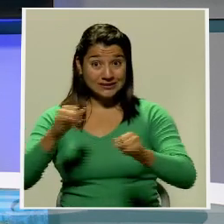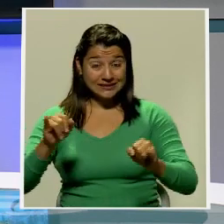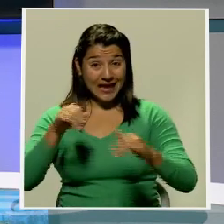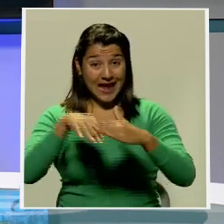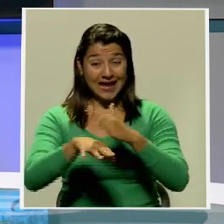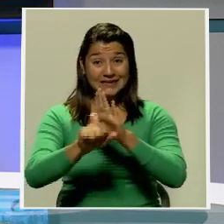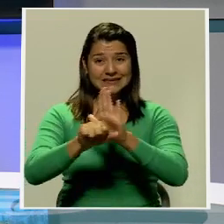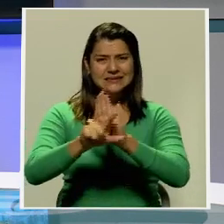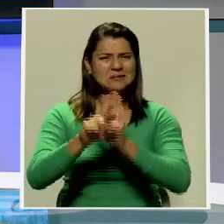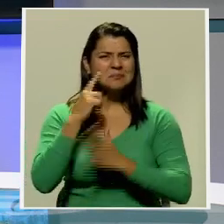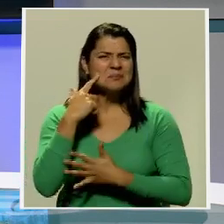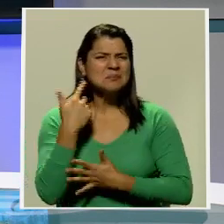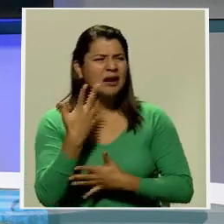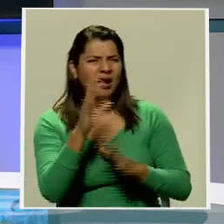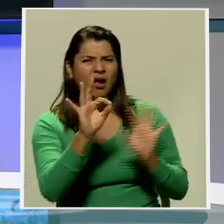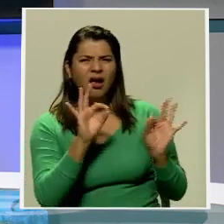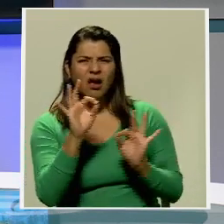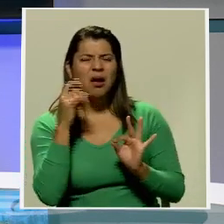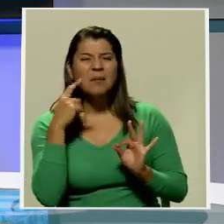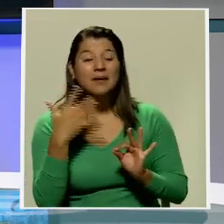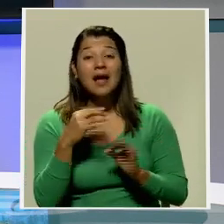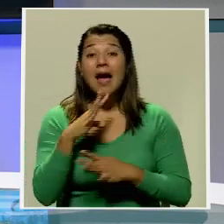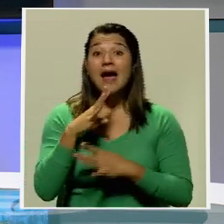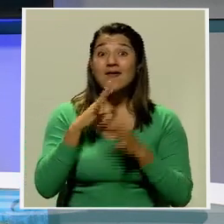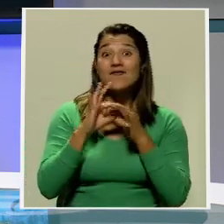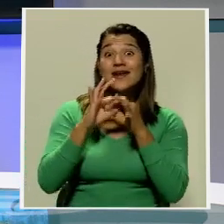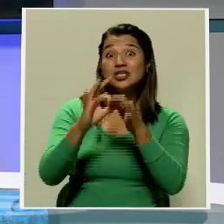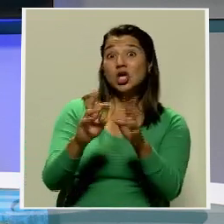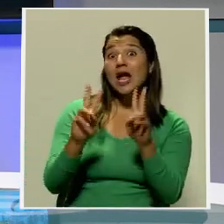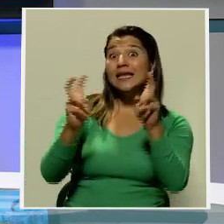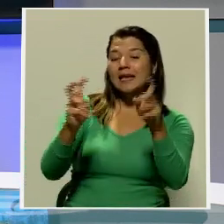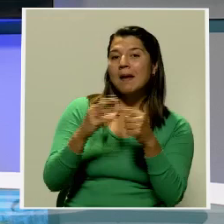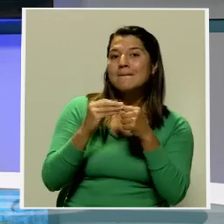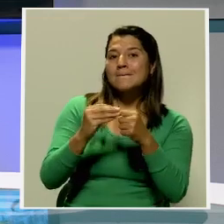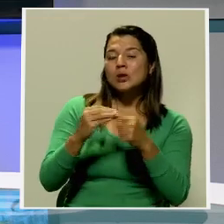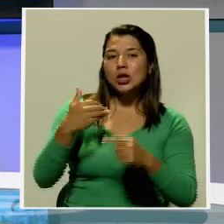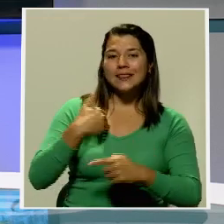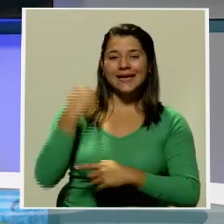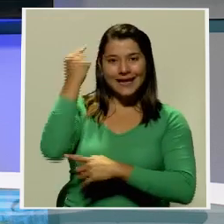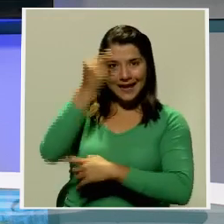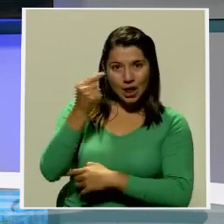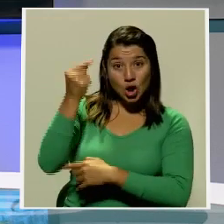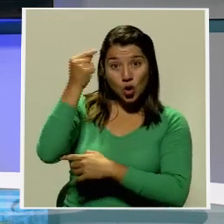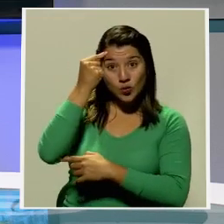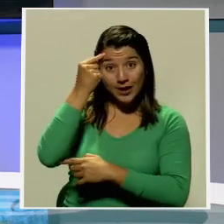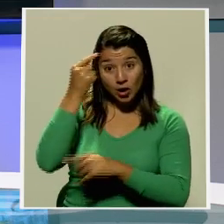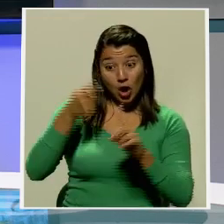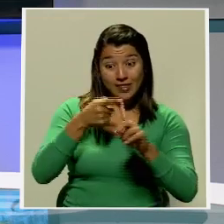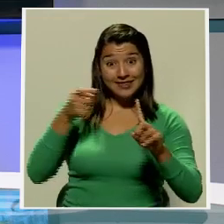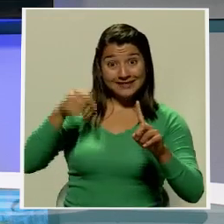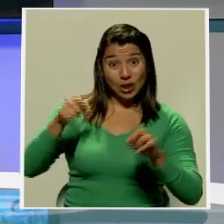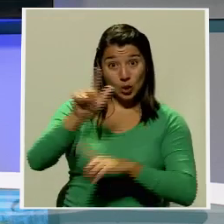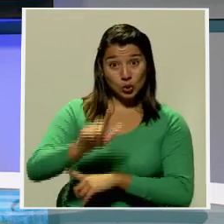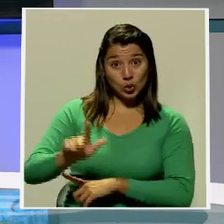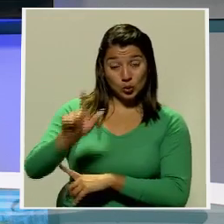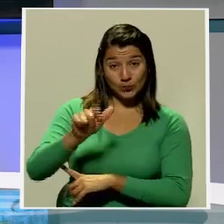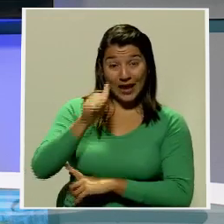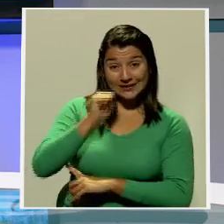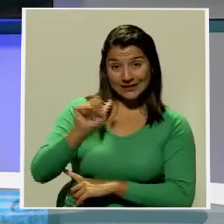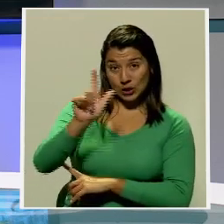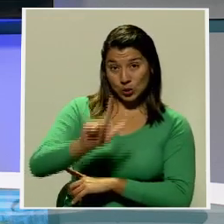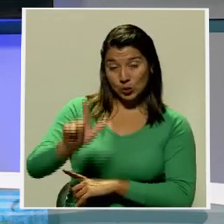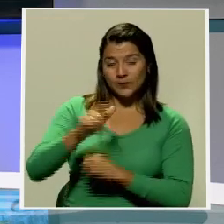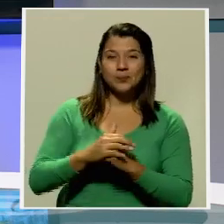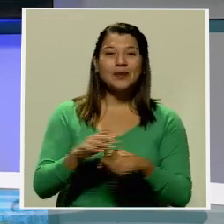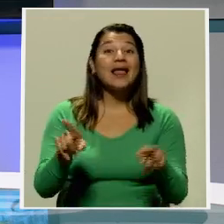Congreso para hablar sobre la agenda prioritaria del gobierno a partir de este lunes. Además, el